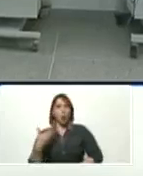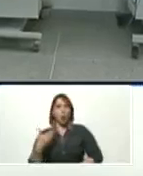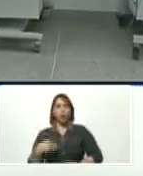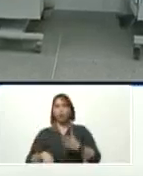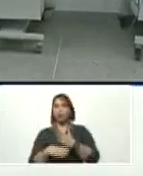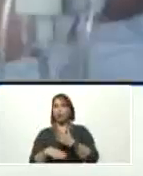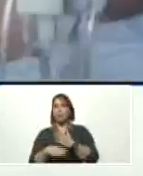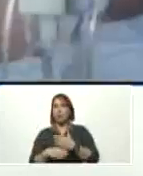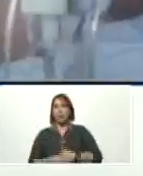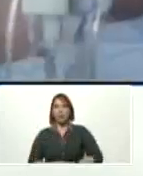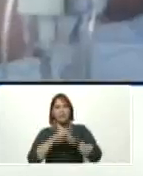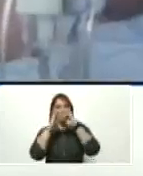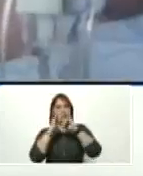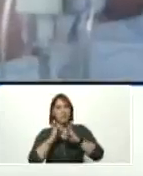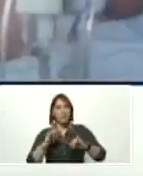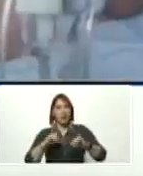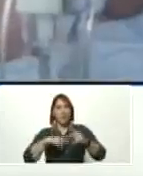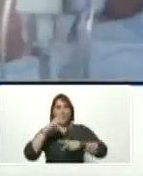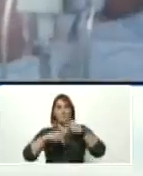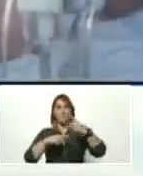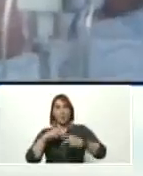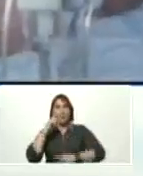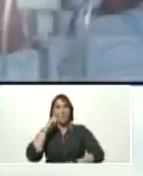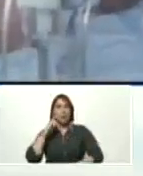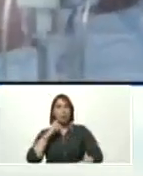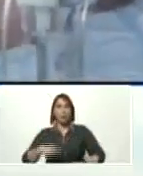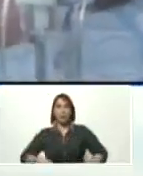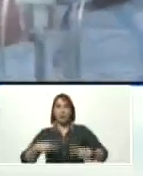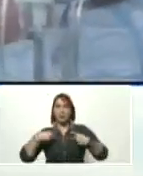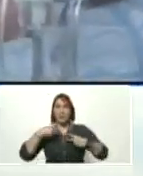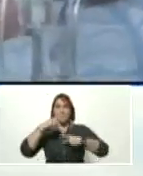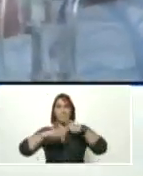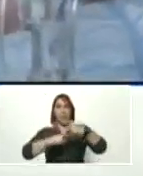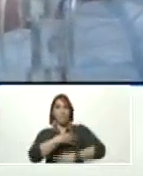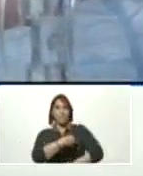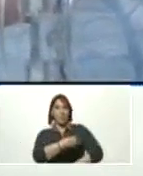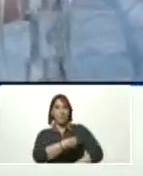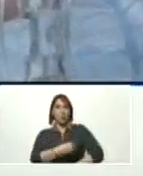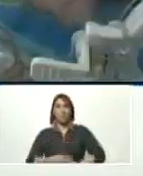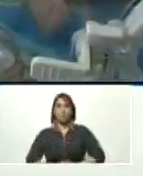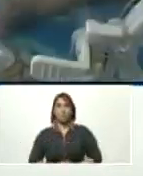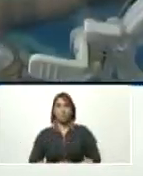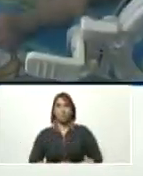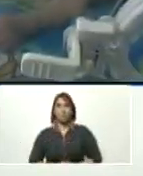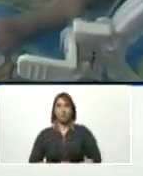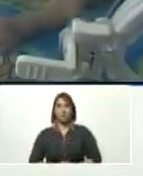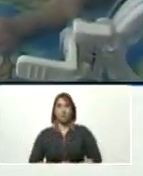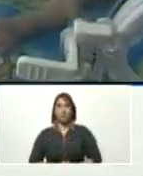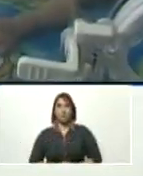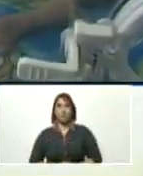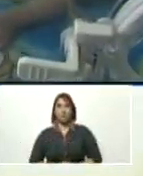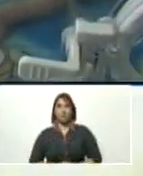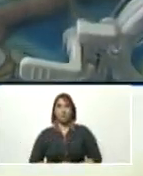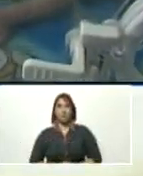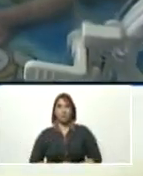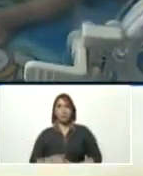feliz. Plan parto humanizado, plan lactancia materna.